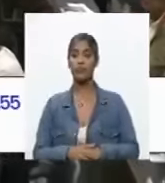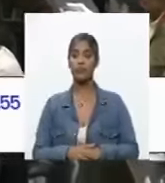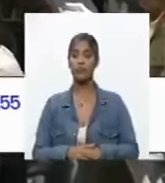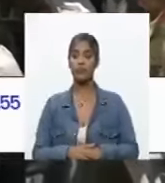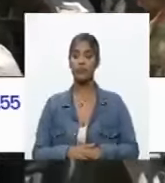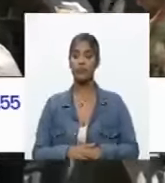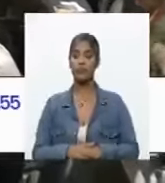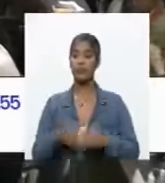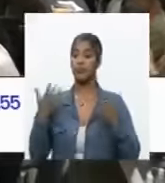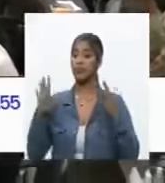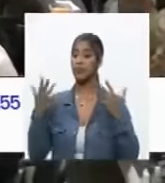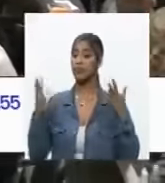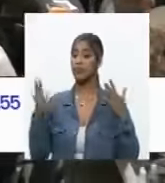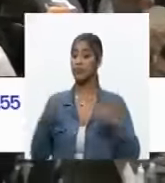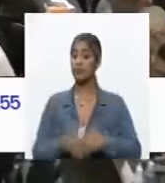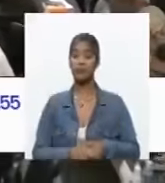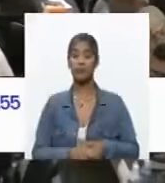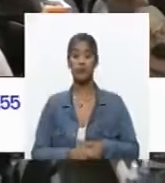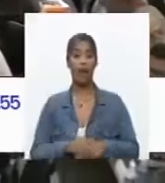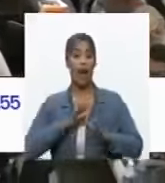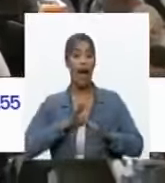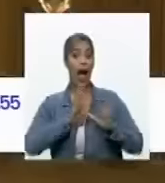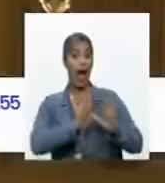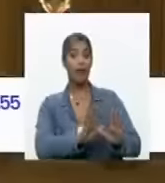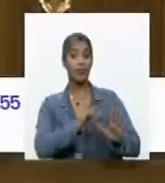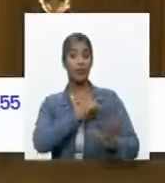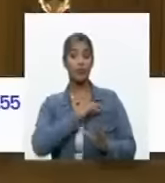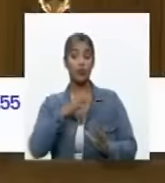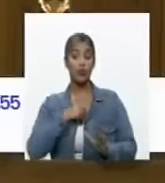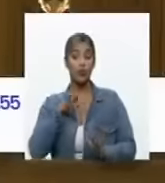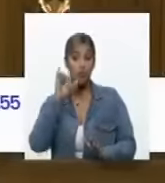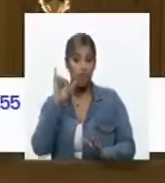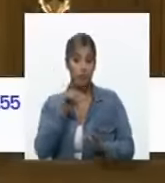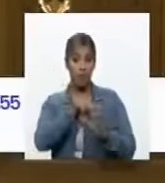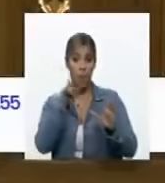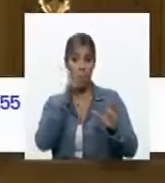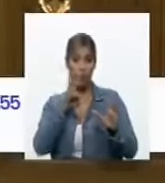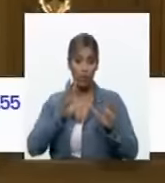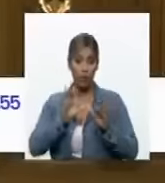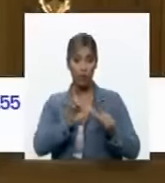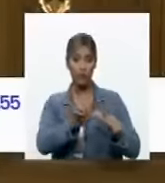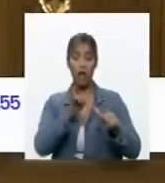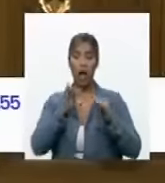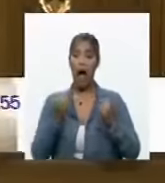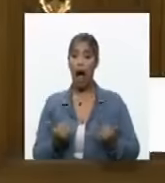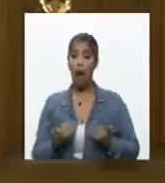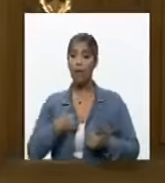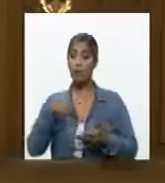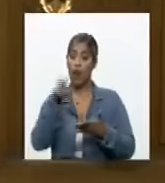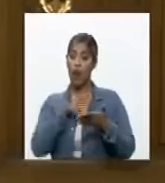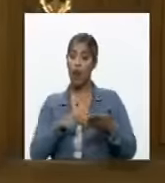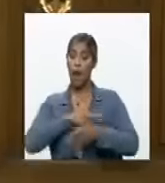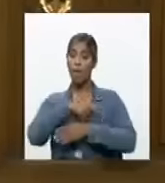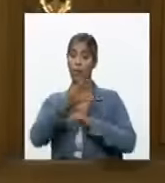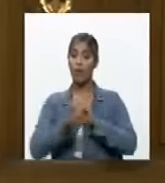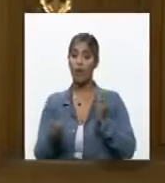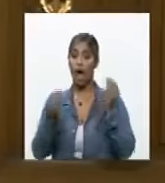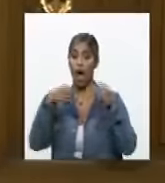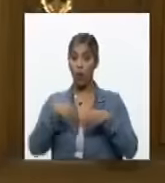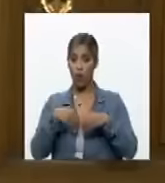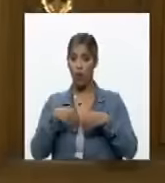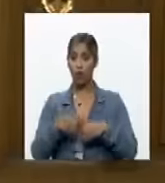Y que así nosotros nos mantendremos. Con la venia de la Junta Directiva, voy a leer el proyecto de acuerdo. Adelante.